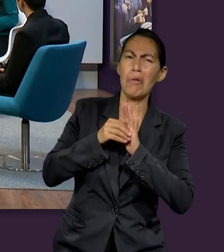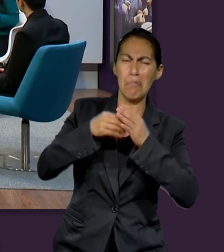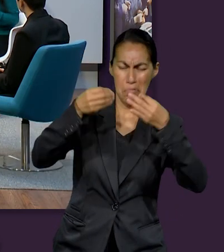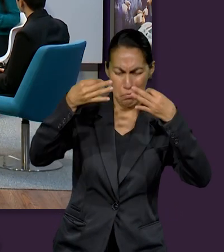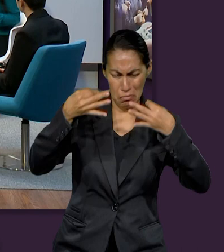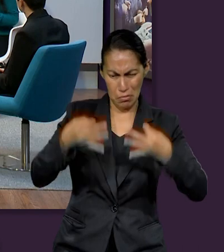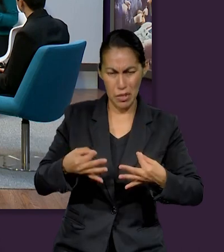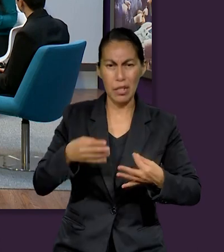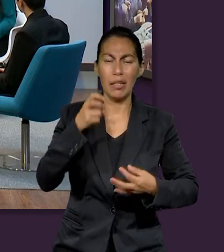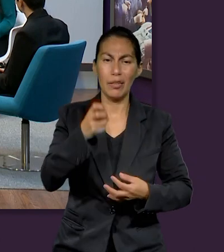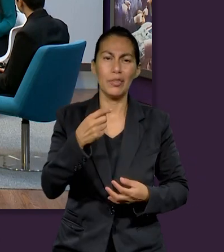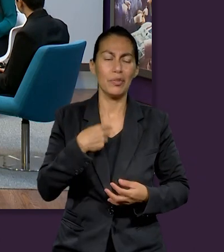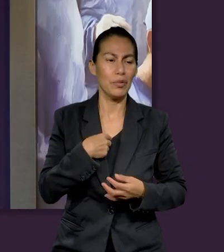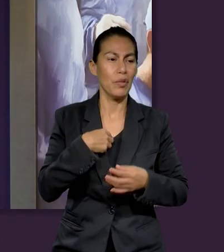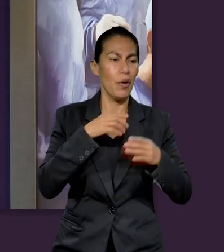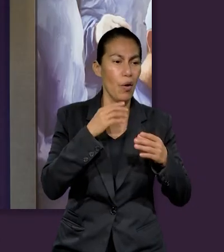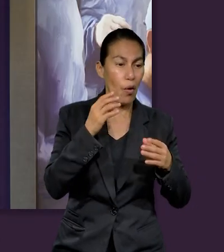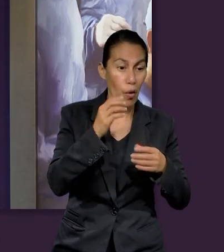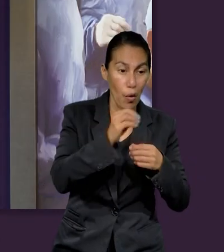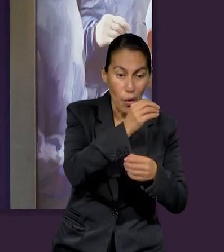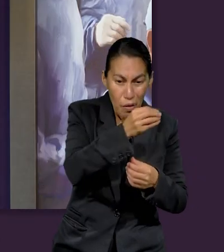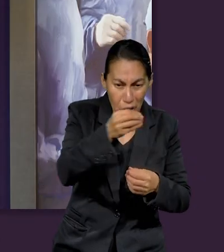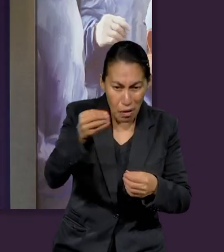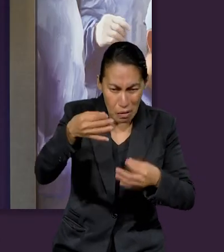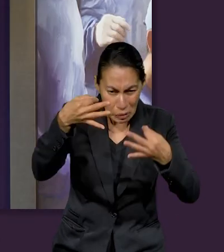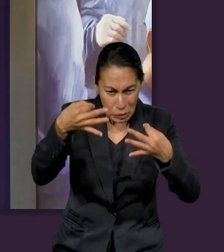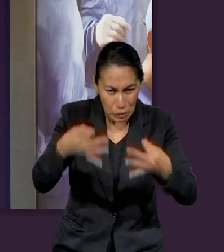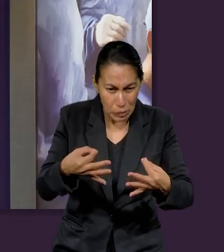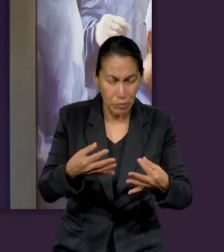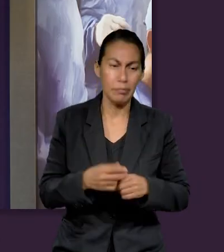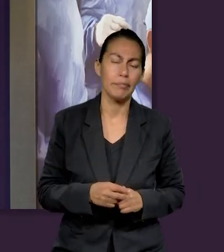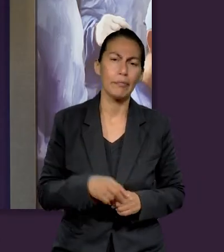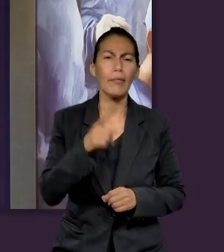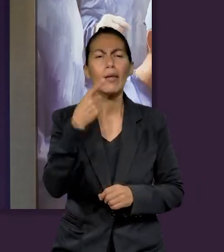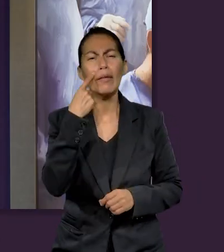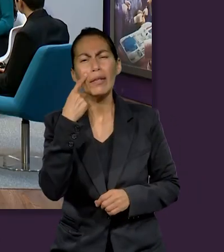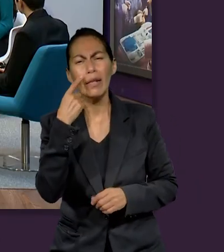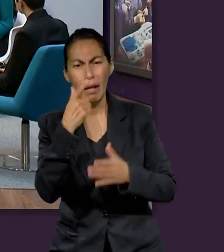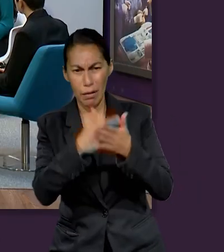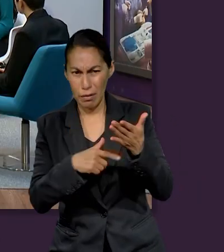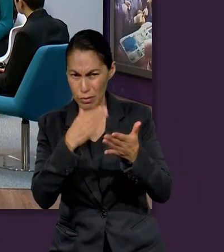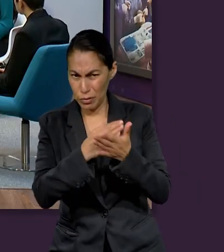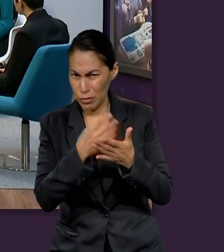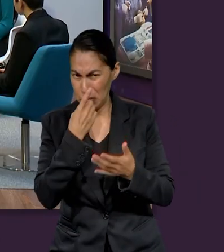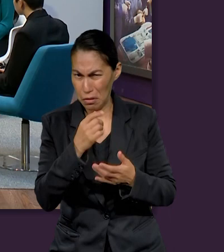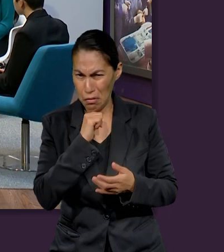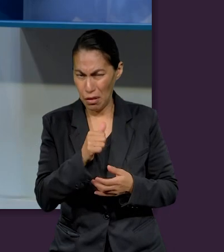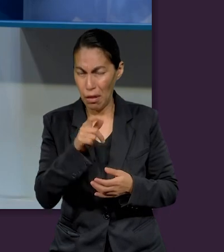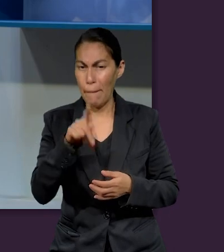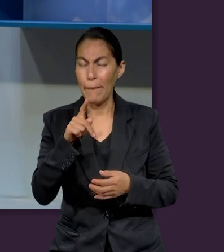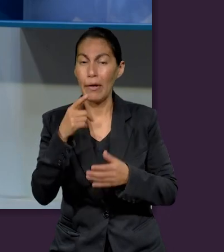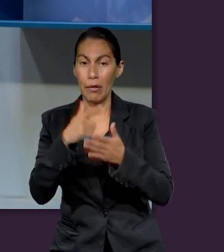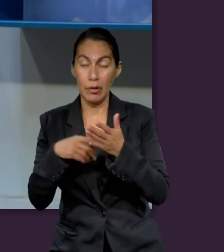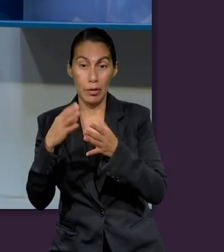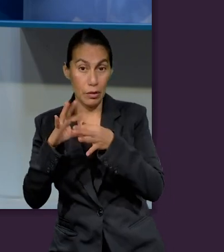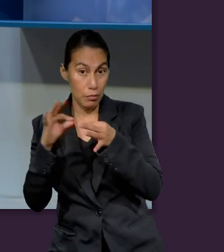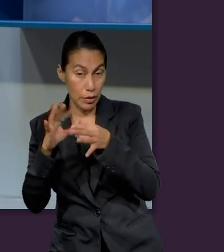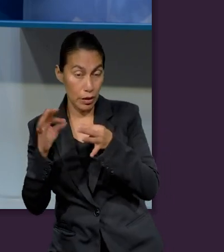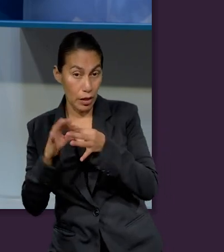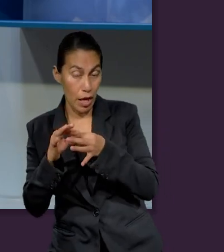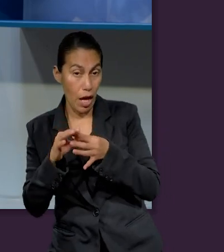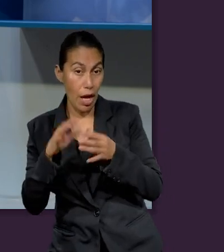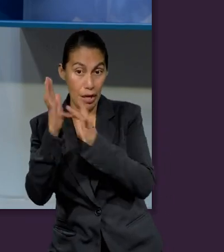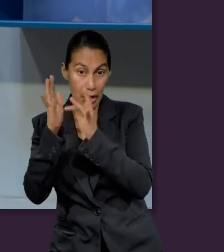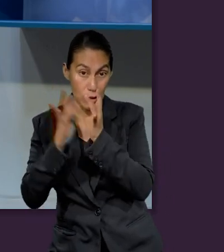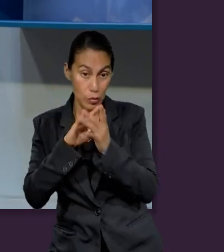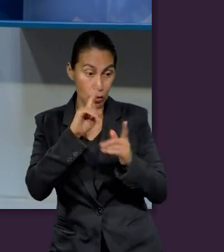y que tenemos la responsabilidad de actuar como mayordomos fieles en esta en este aspecto de nuestra vida y fíjense que la lesión no lo dice Pero